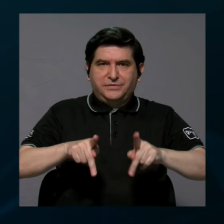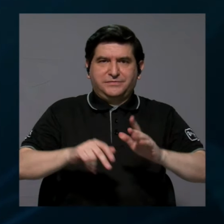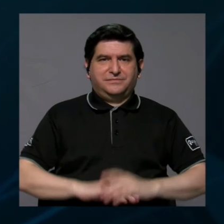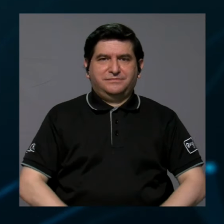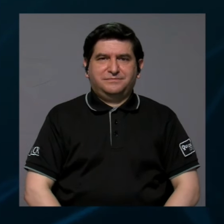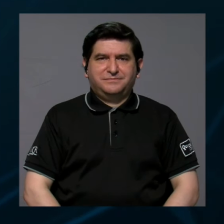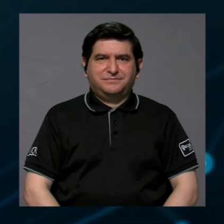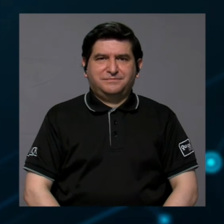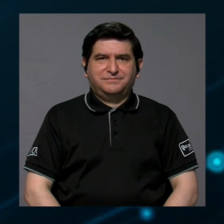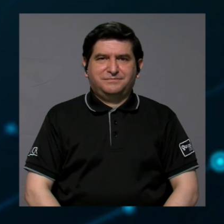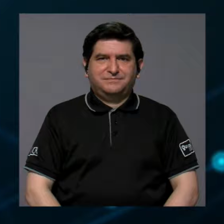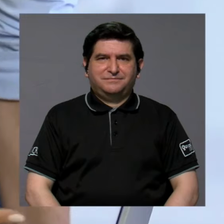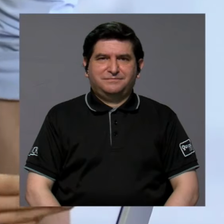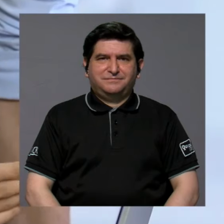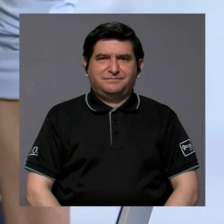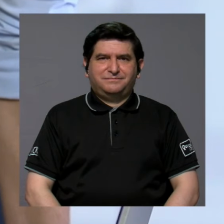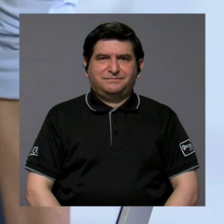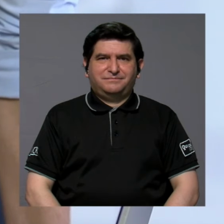una persona.